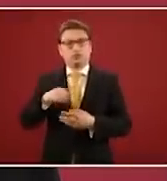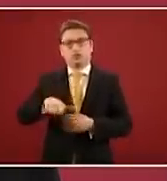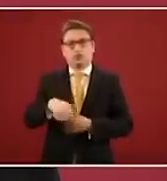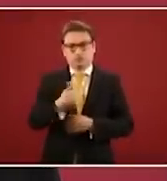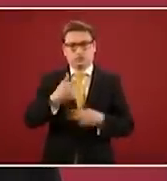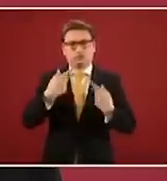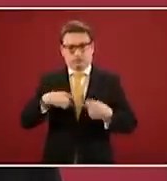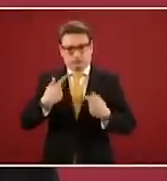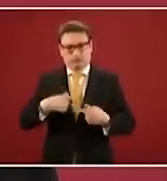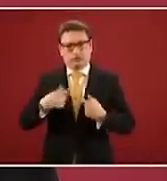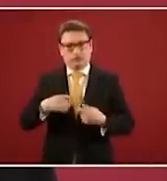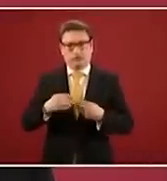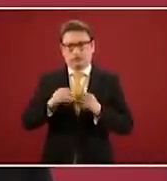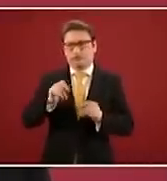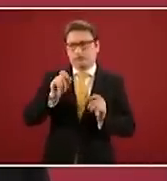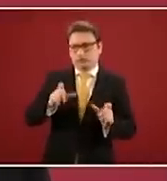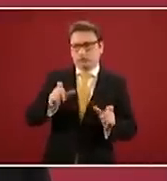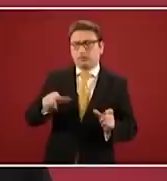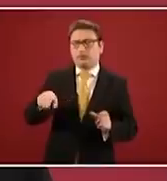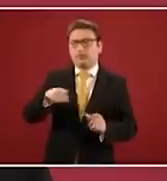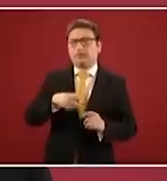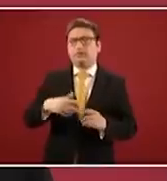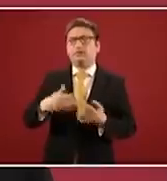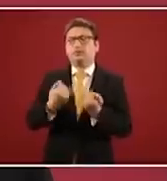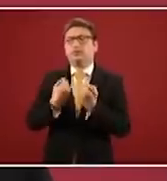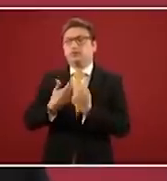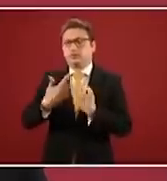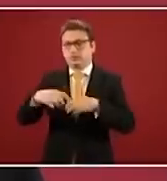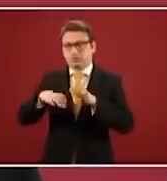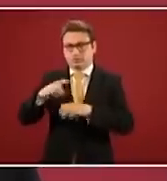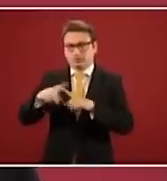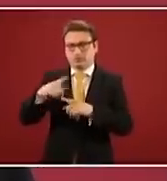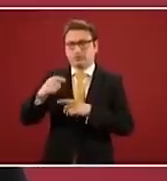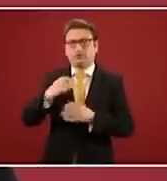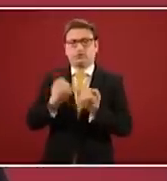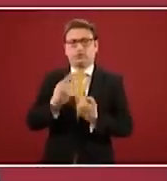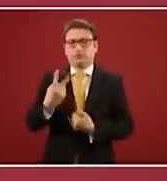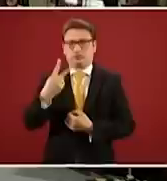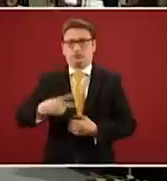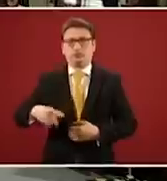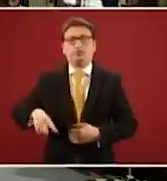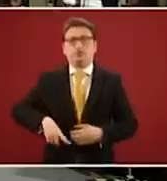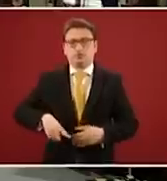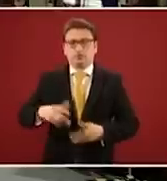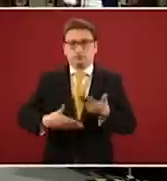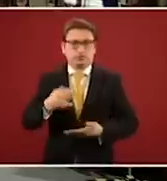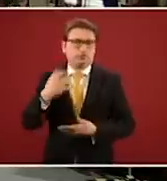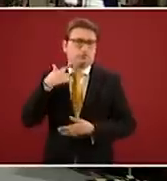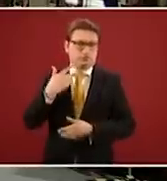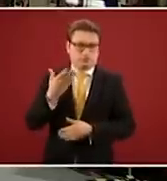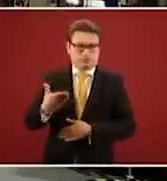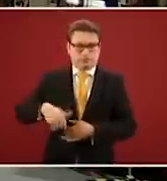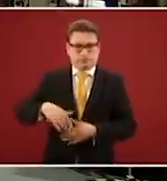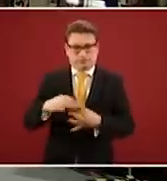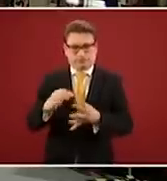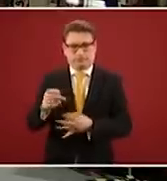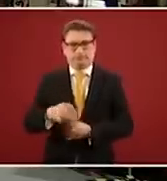personas físicas y morales, incluyendo estos dos servidores públicos a los que ya, ex servidores públicos a los que ya nos referimos.